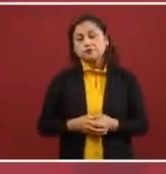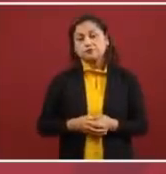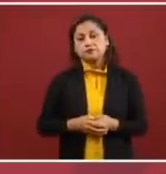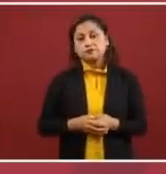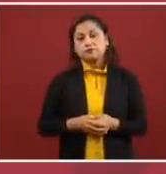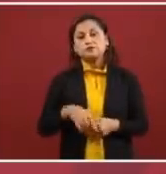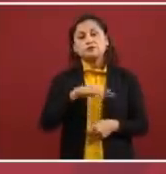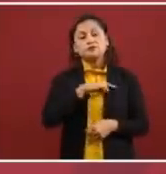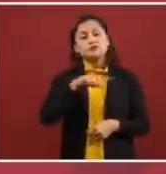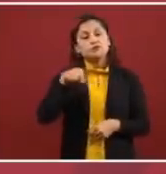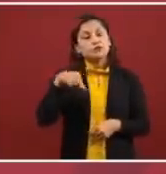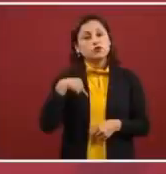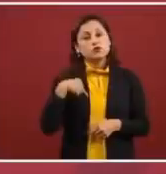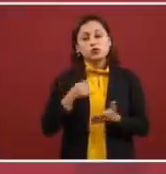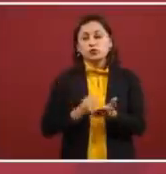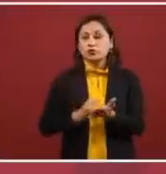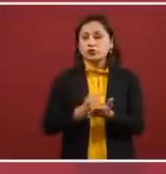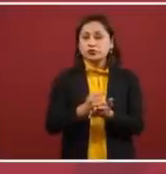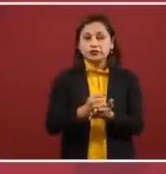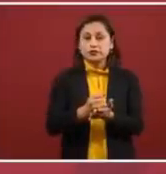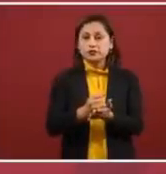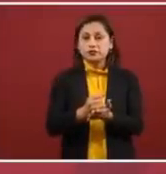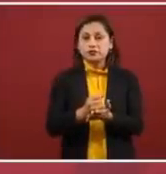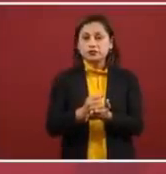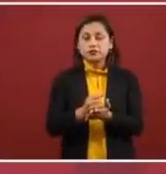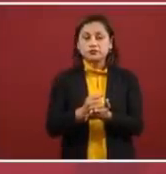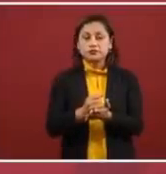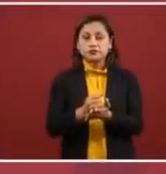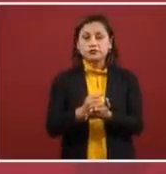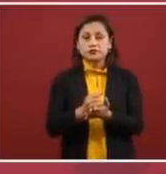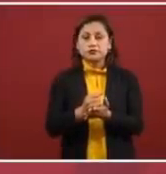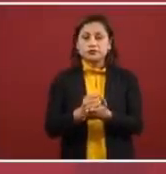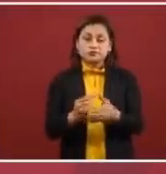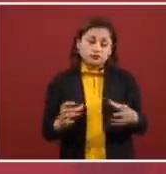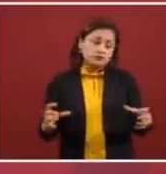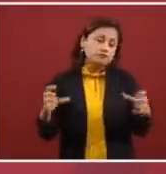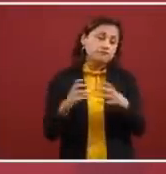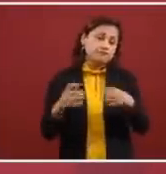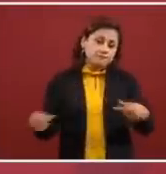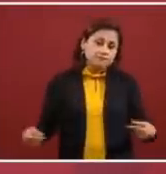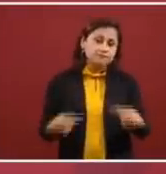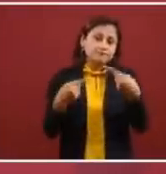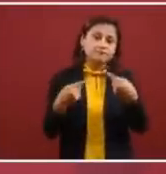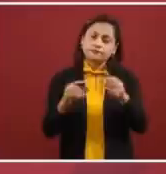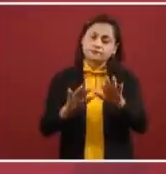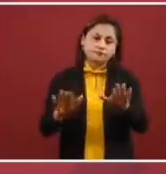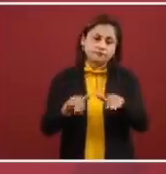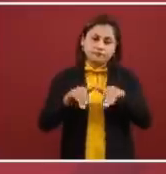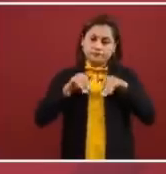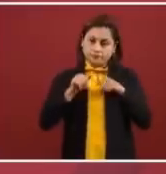evitarla confrontación evitar el